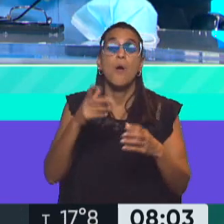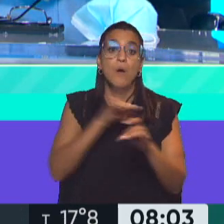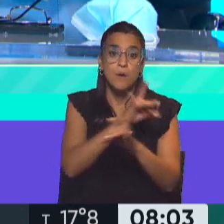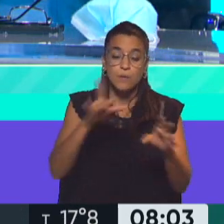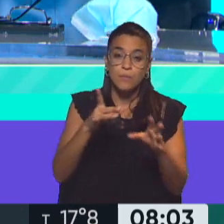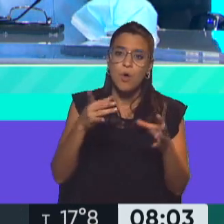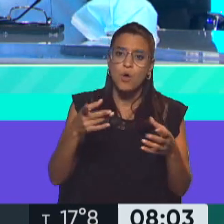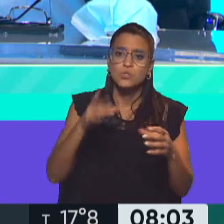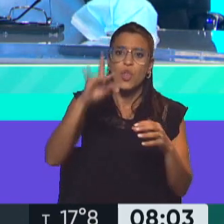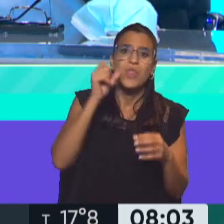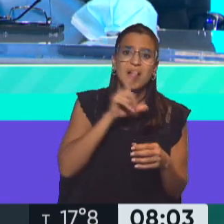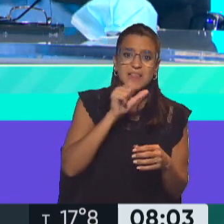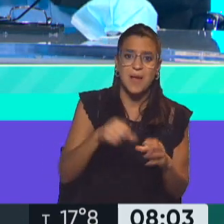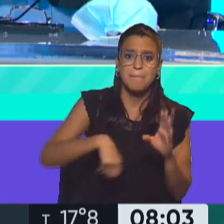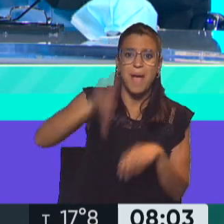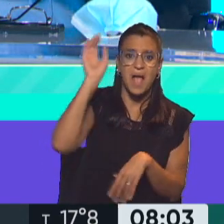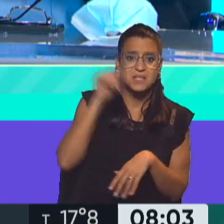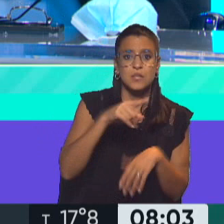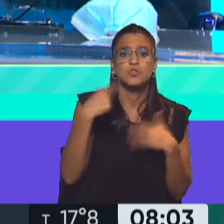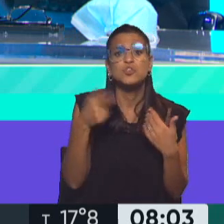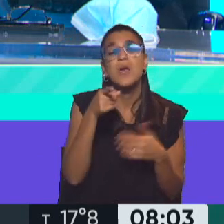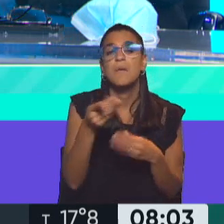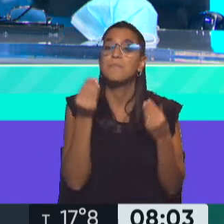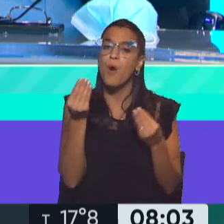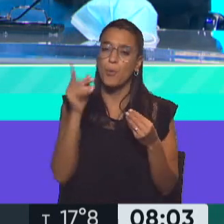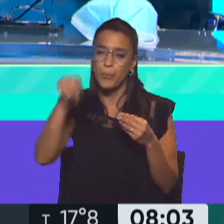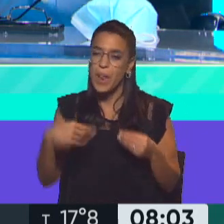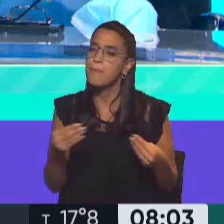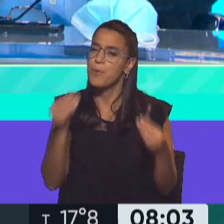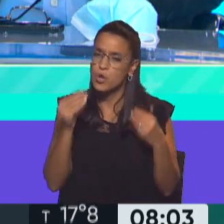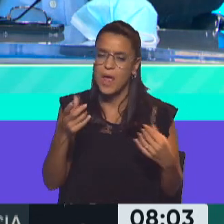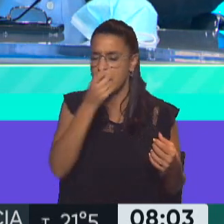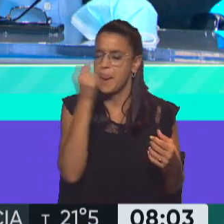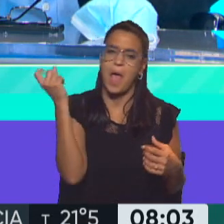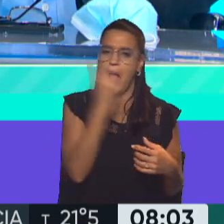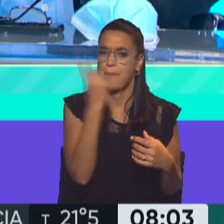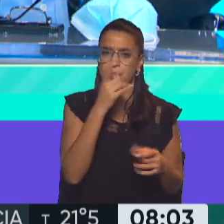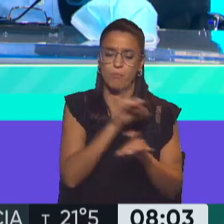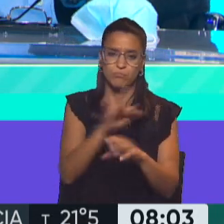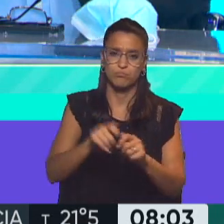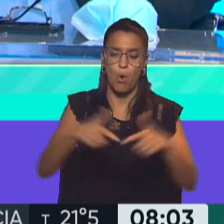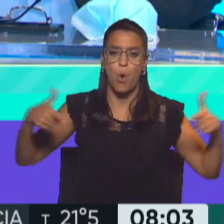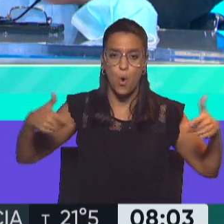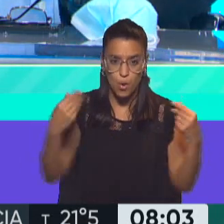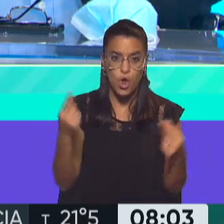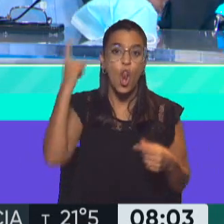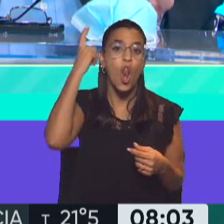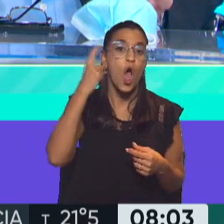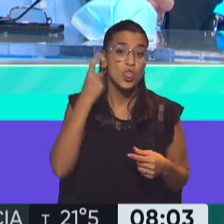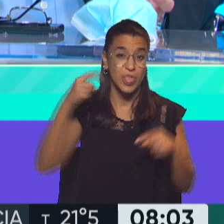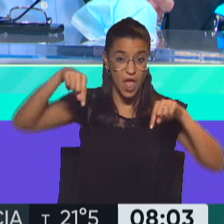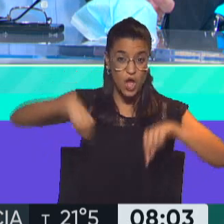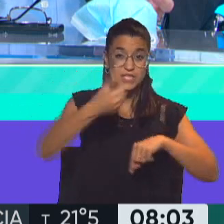reproducción que supera a Delta estaría entonces dándonos el porqué tan rápidamente están aumentando los casos, donde en Londres hoy más